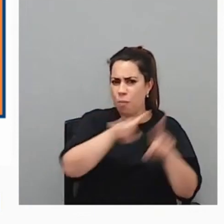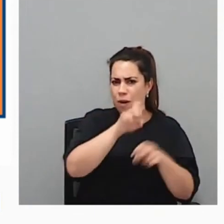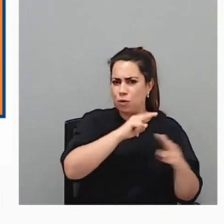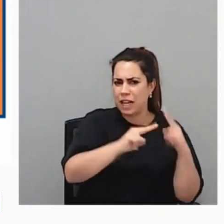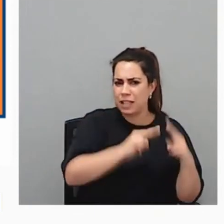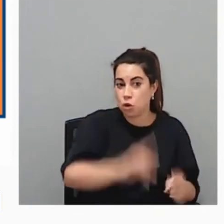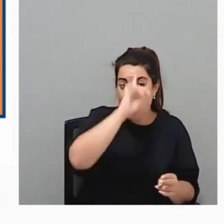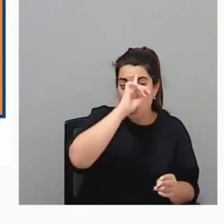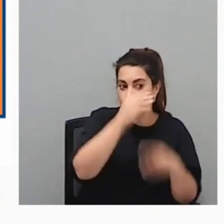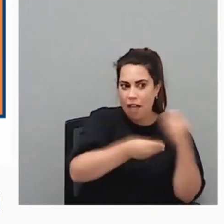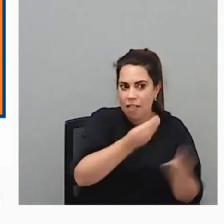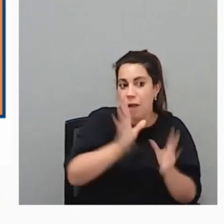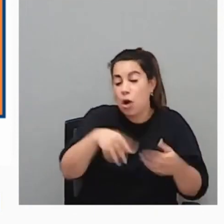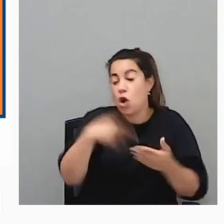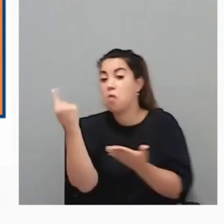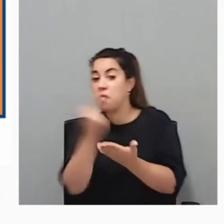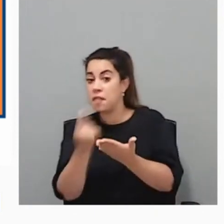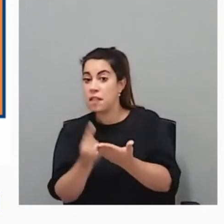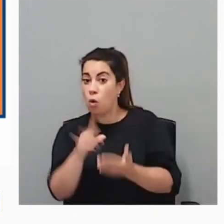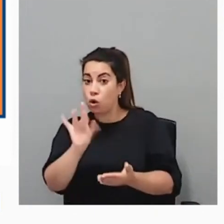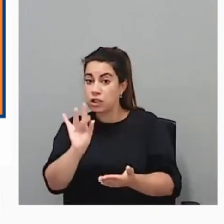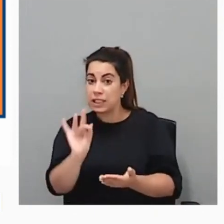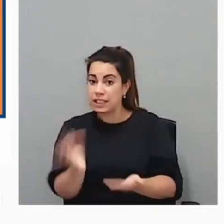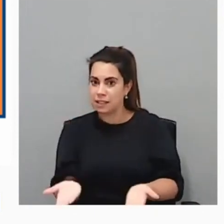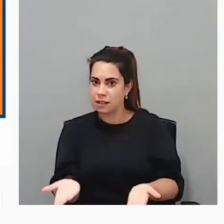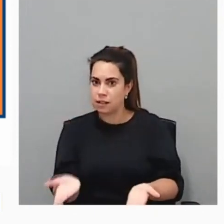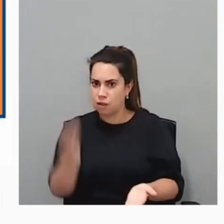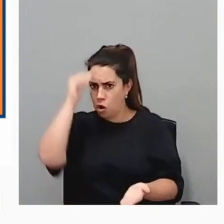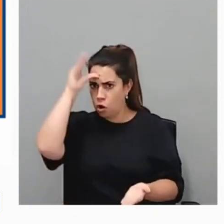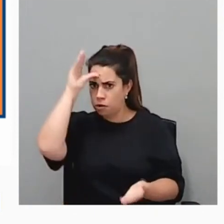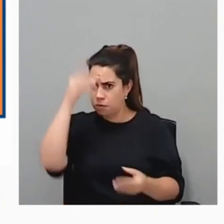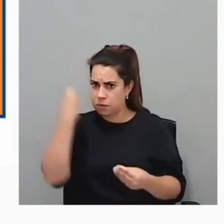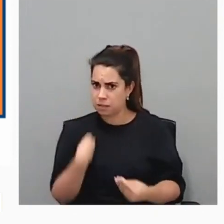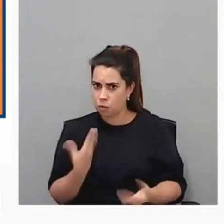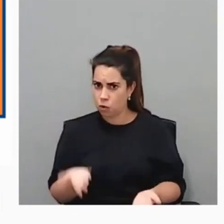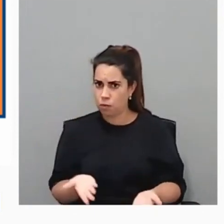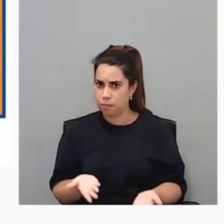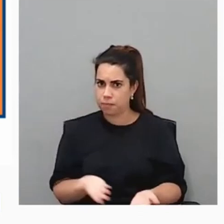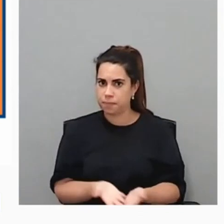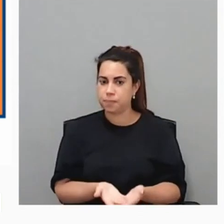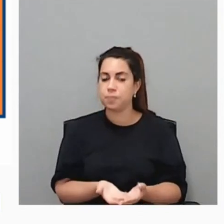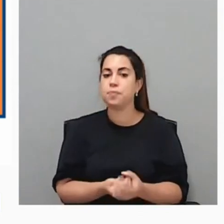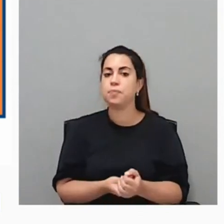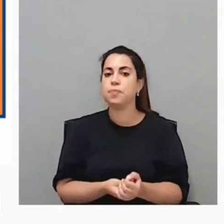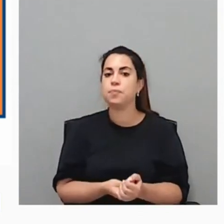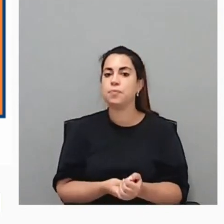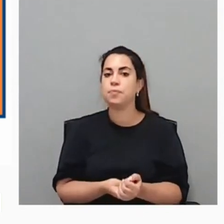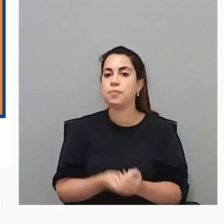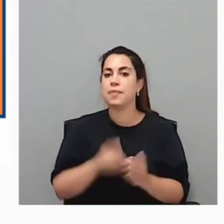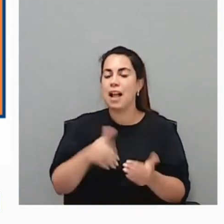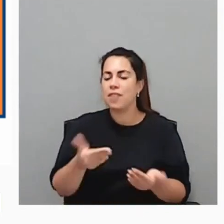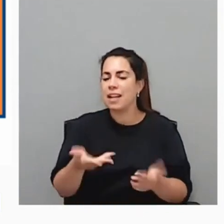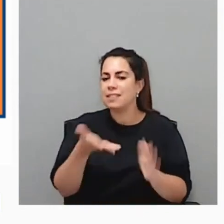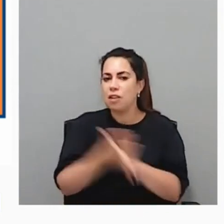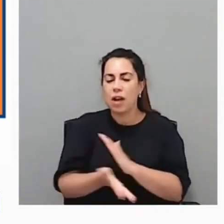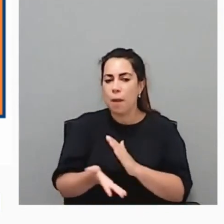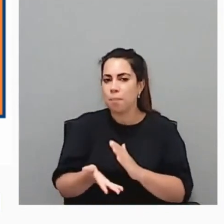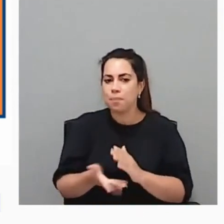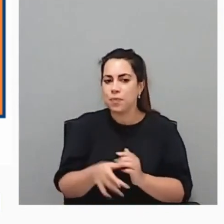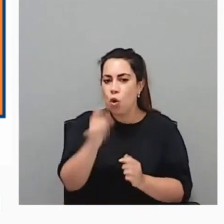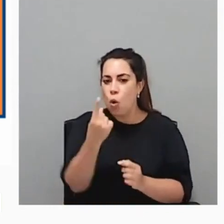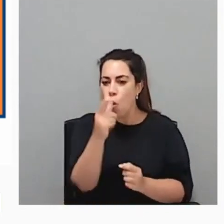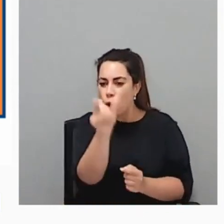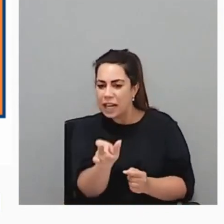proponiendo. Entonces nos damos cuenta que es algo que no tienes, como decíamos antes, diseño universal de aprendizaje, no tienes que adaptar para un niño en